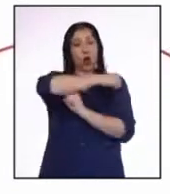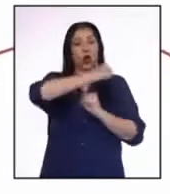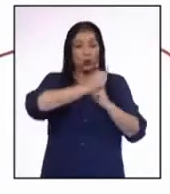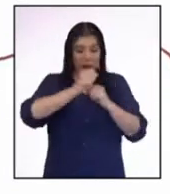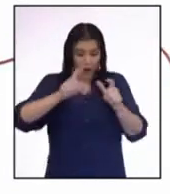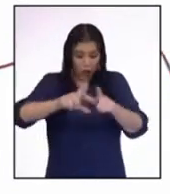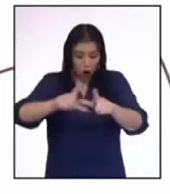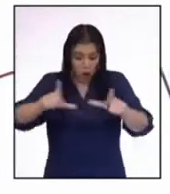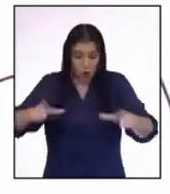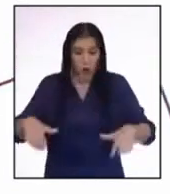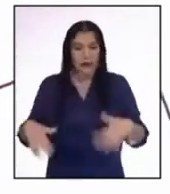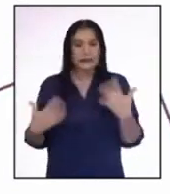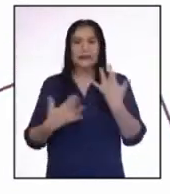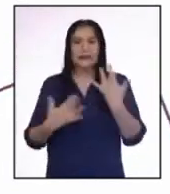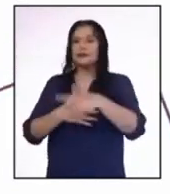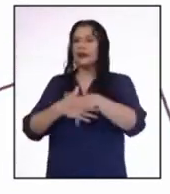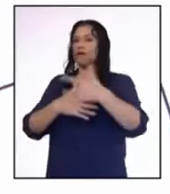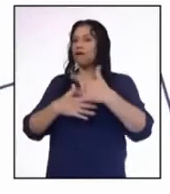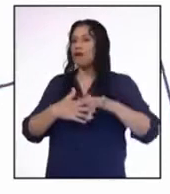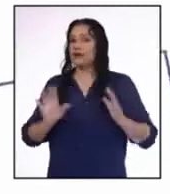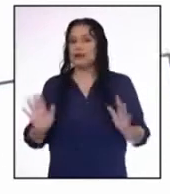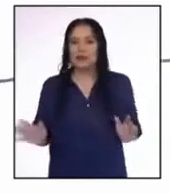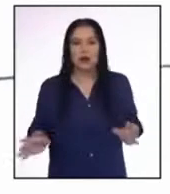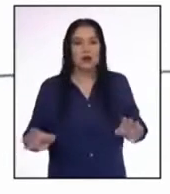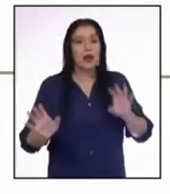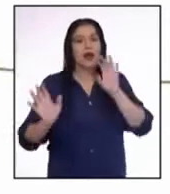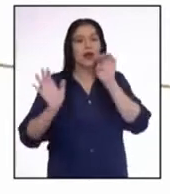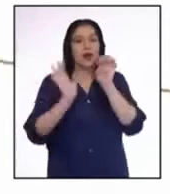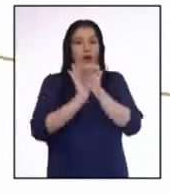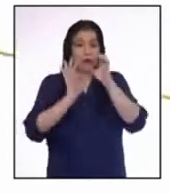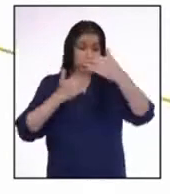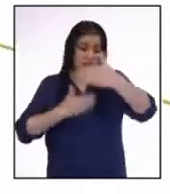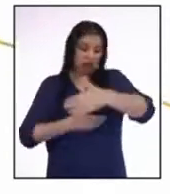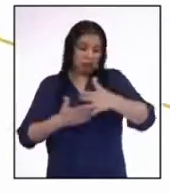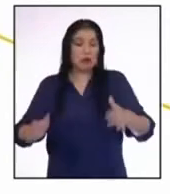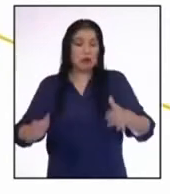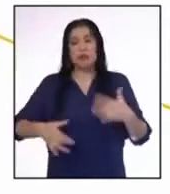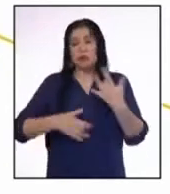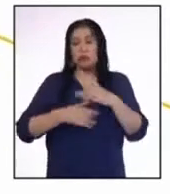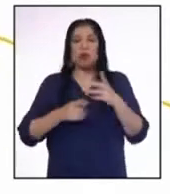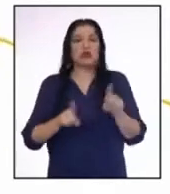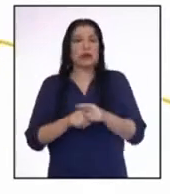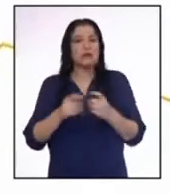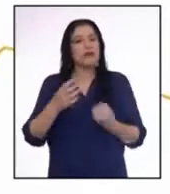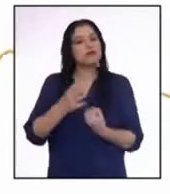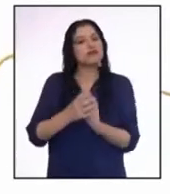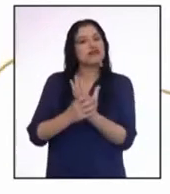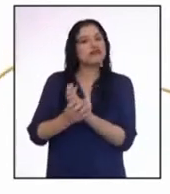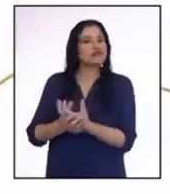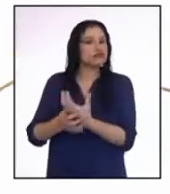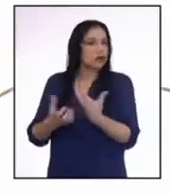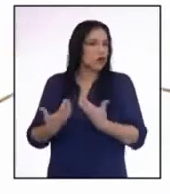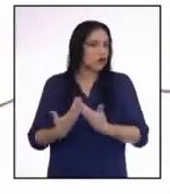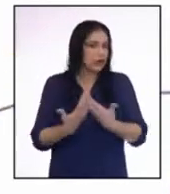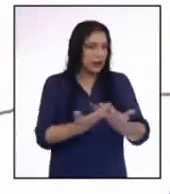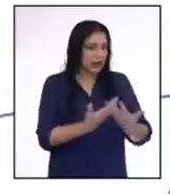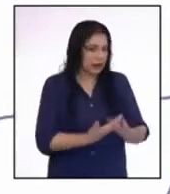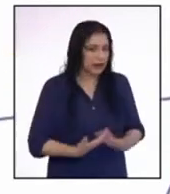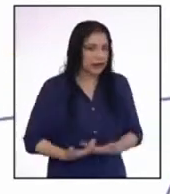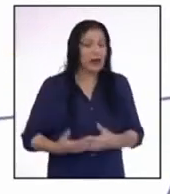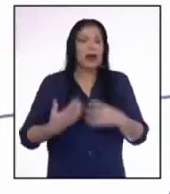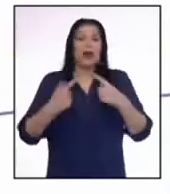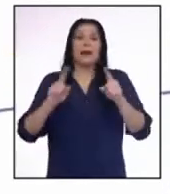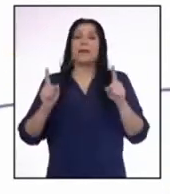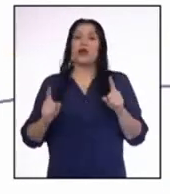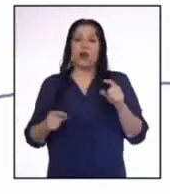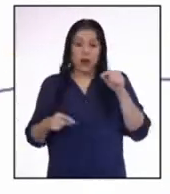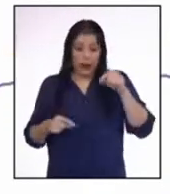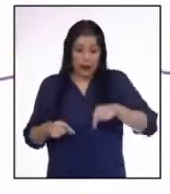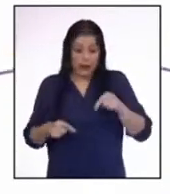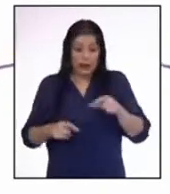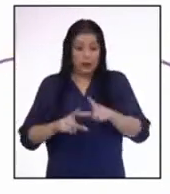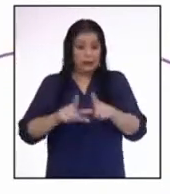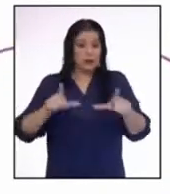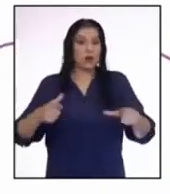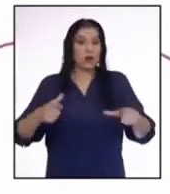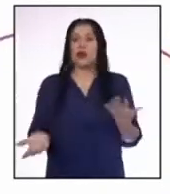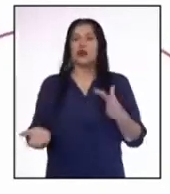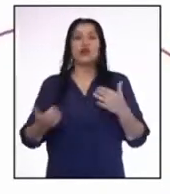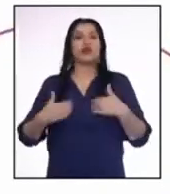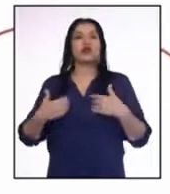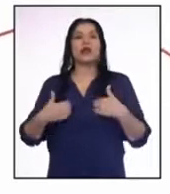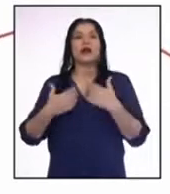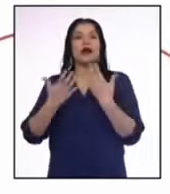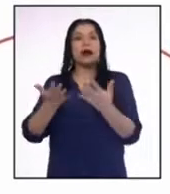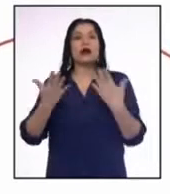que se encuentran libres, como el patio de tu casa o los jardines, siempre y cuando no existan elementos que